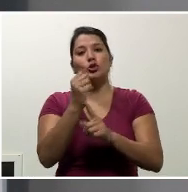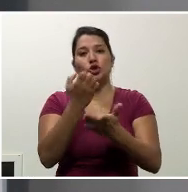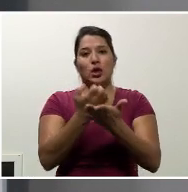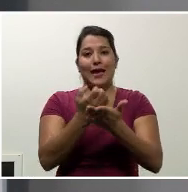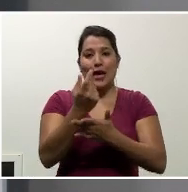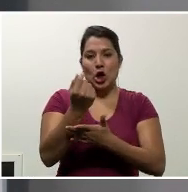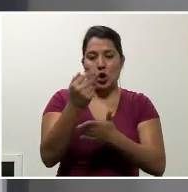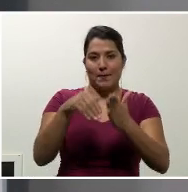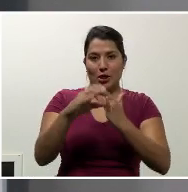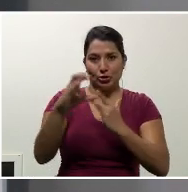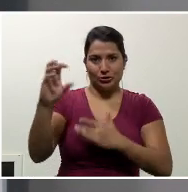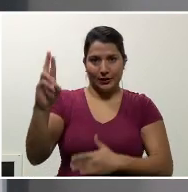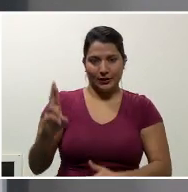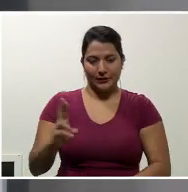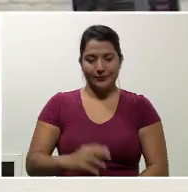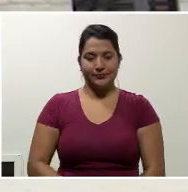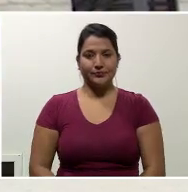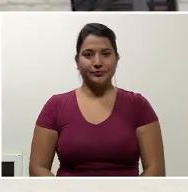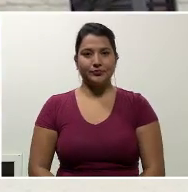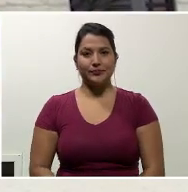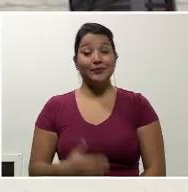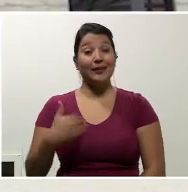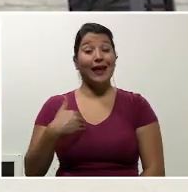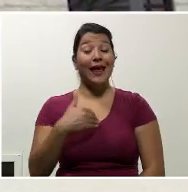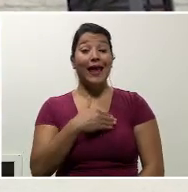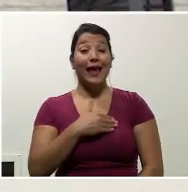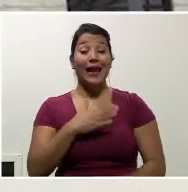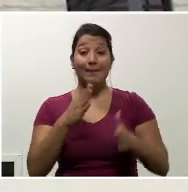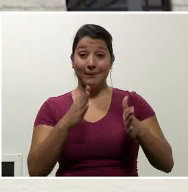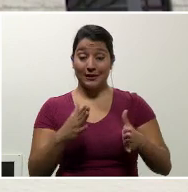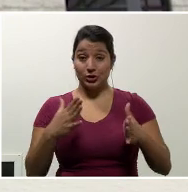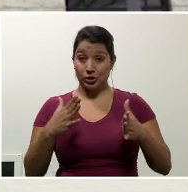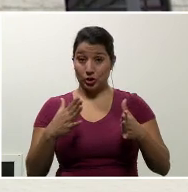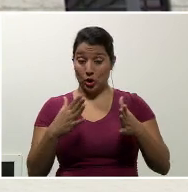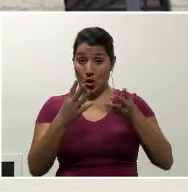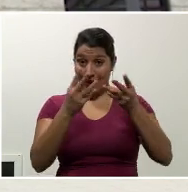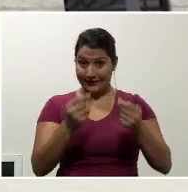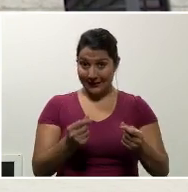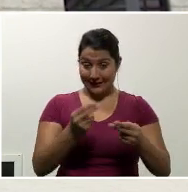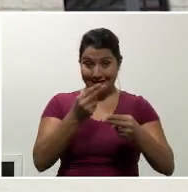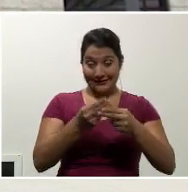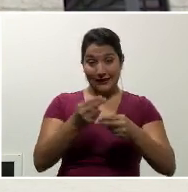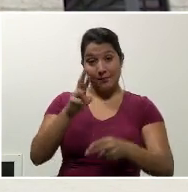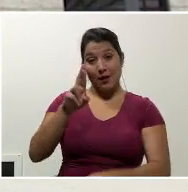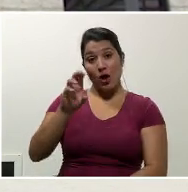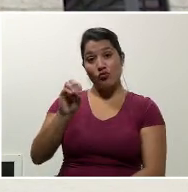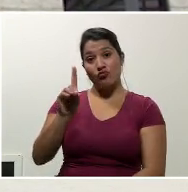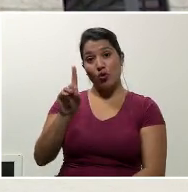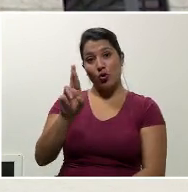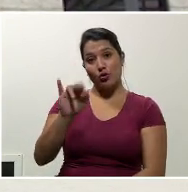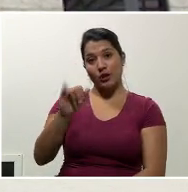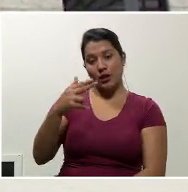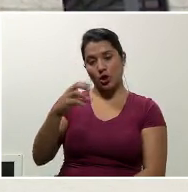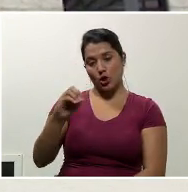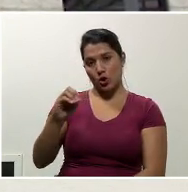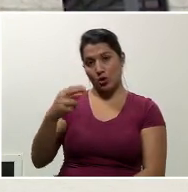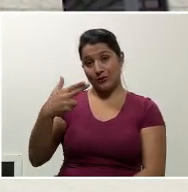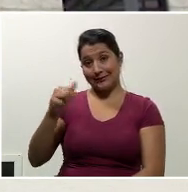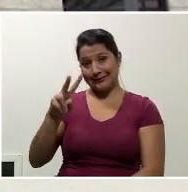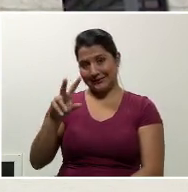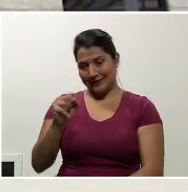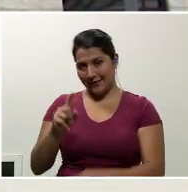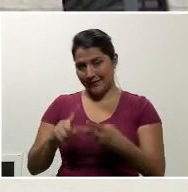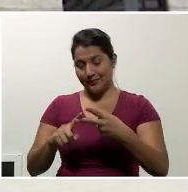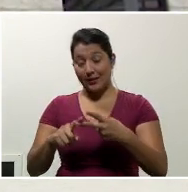Rica. El ministro de Hacienda, Rodrigo Chávez, y el presidente del Banco Central, Rodrigo Cubero, presentaron